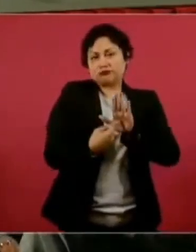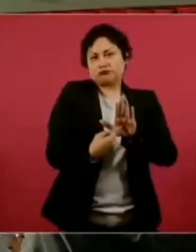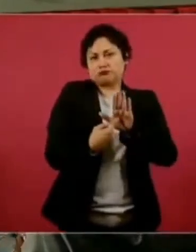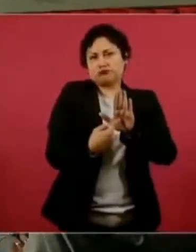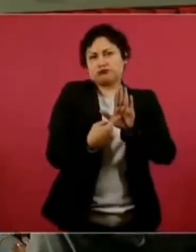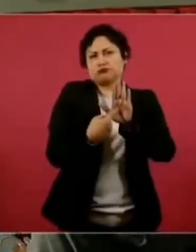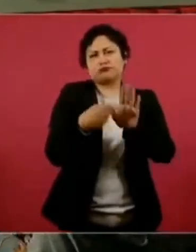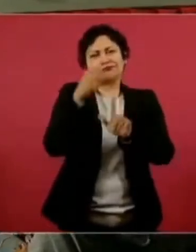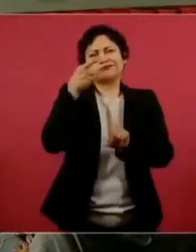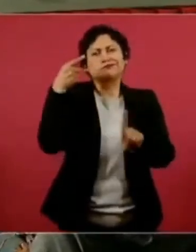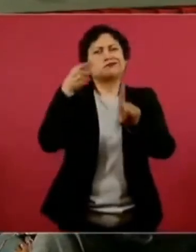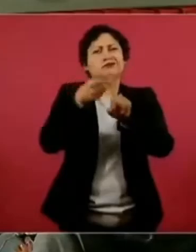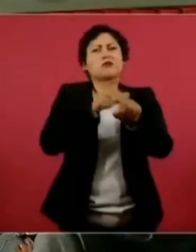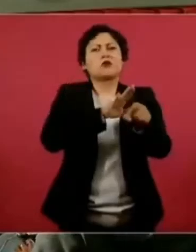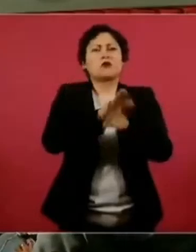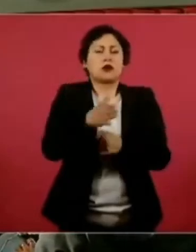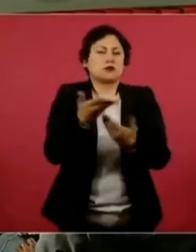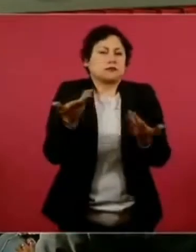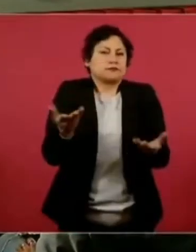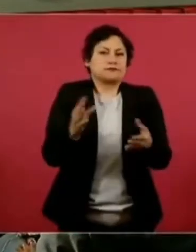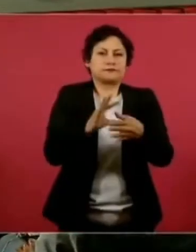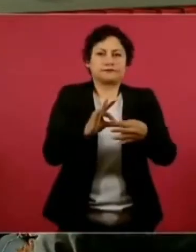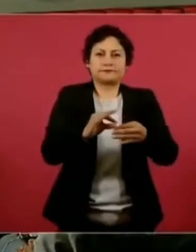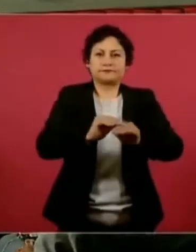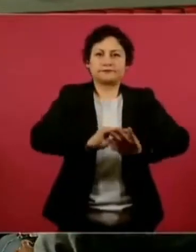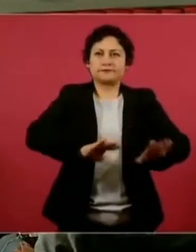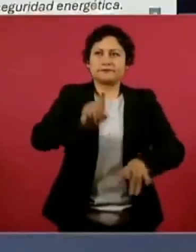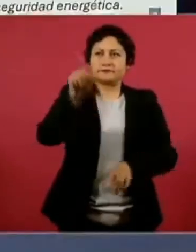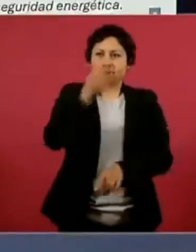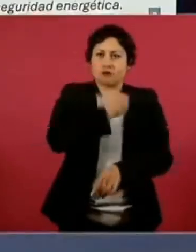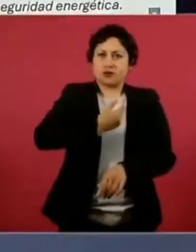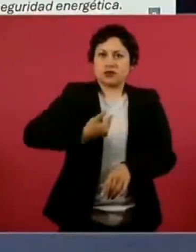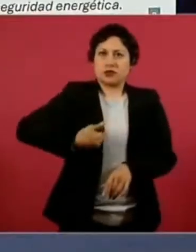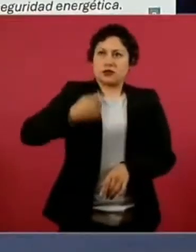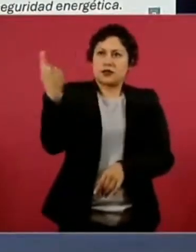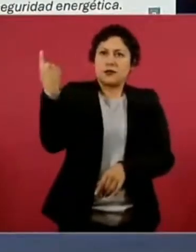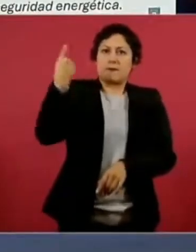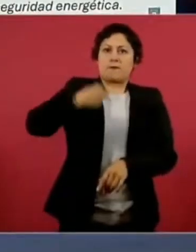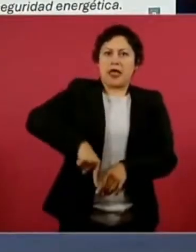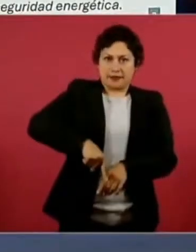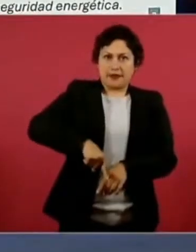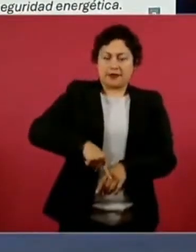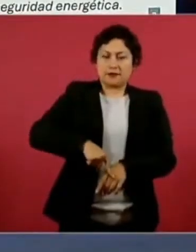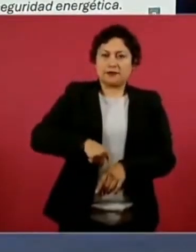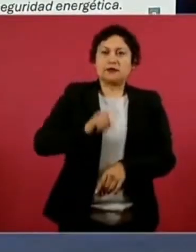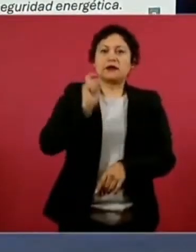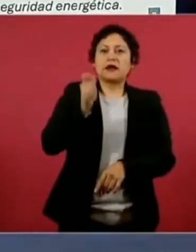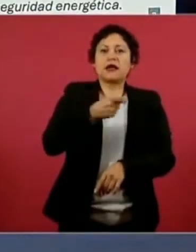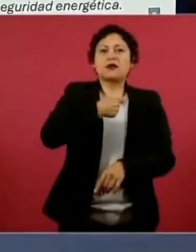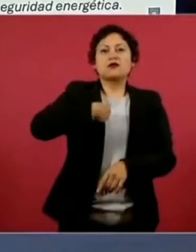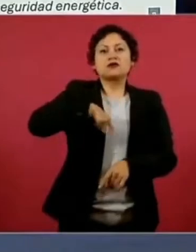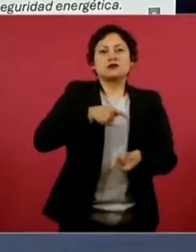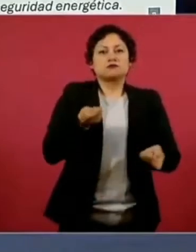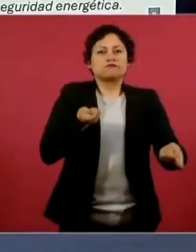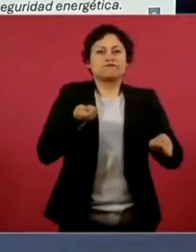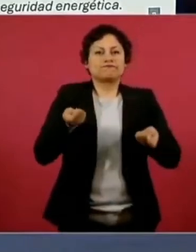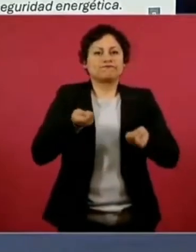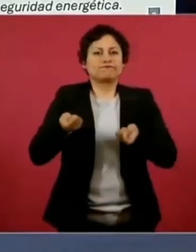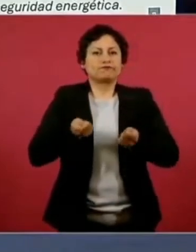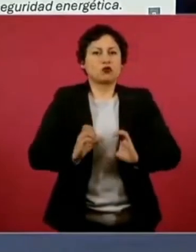último y es la instrucción que nos ha dado el presidente, que hemos cumplido desde el primer día, de no aumentar las tarifas más allá de la